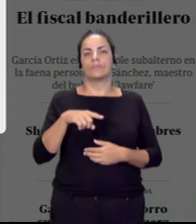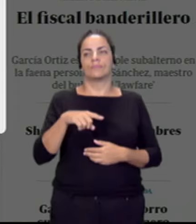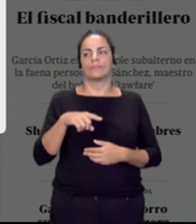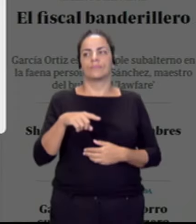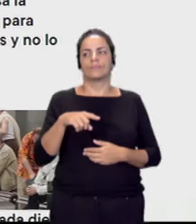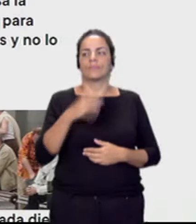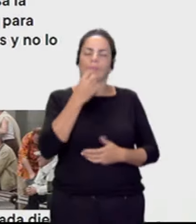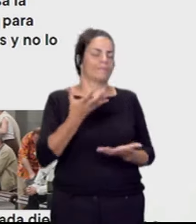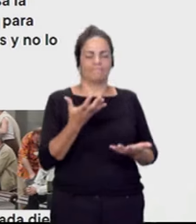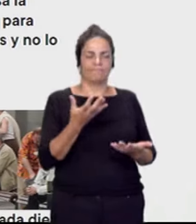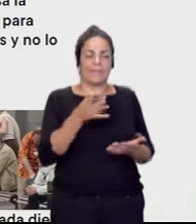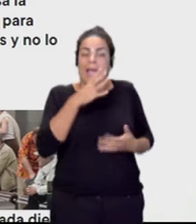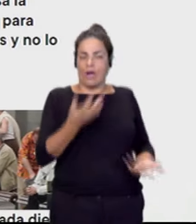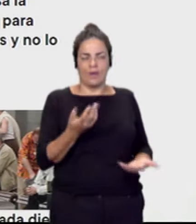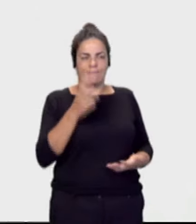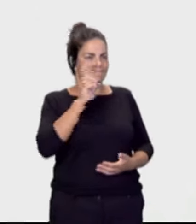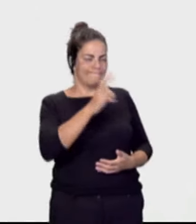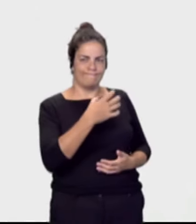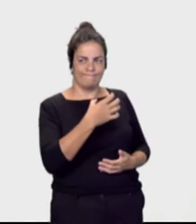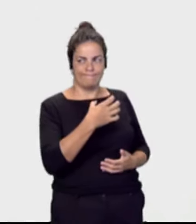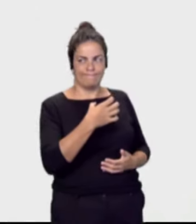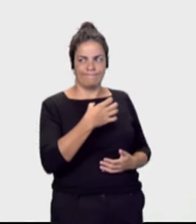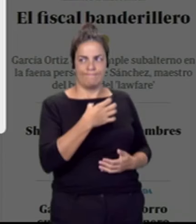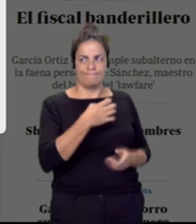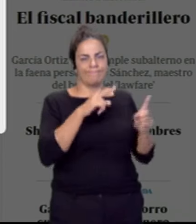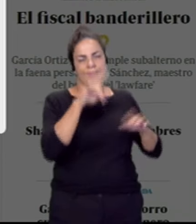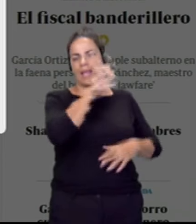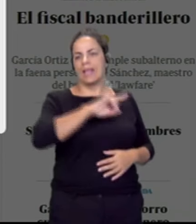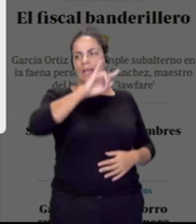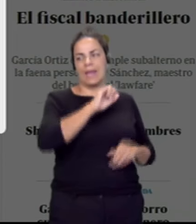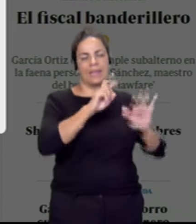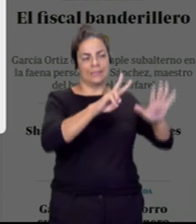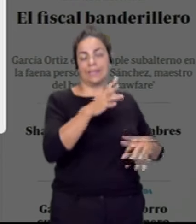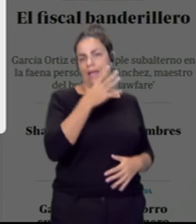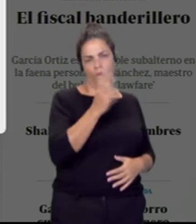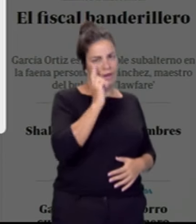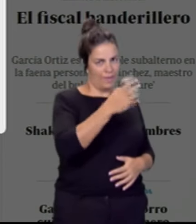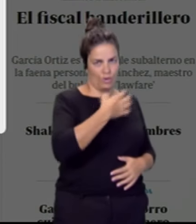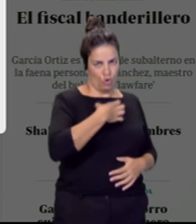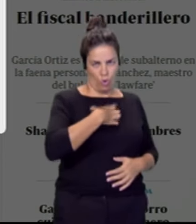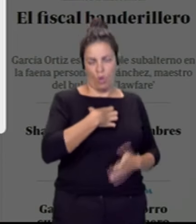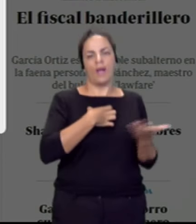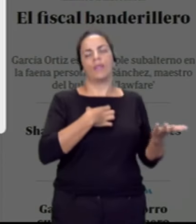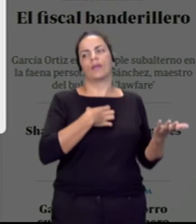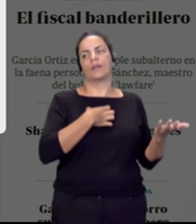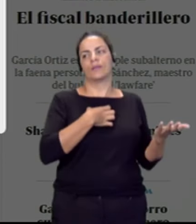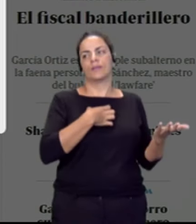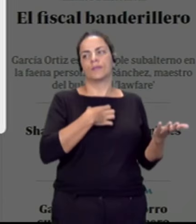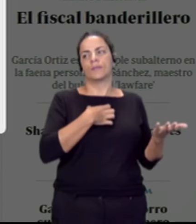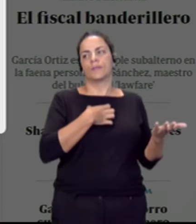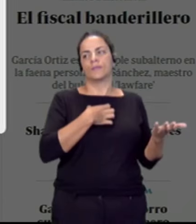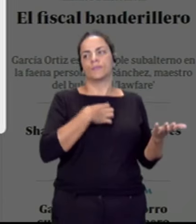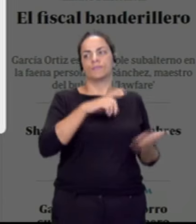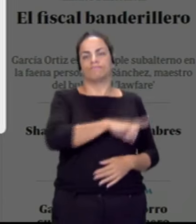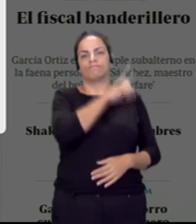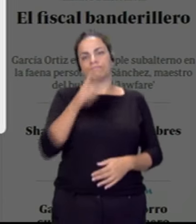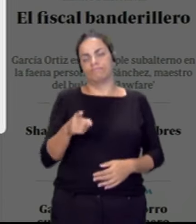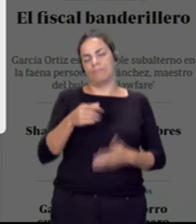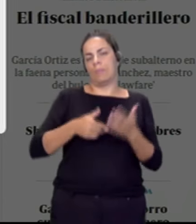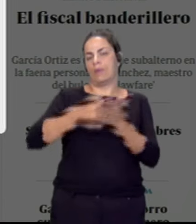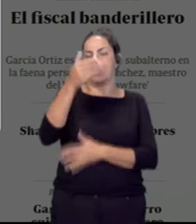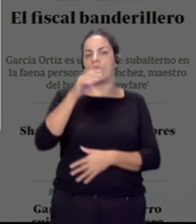Bueno, no podemos ver en este momento el Canarias 7, así que nos vamos a ir hasta el ABC y